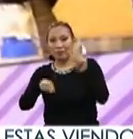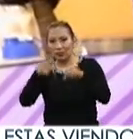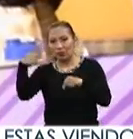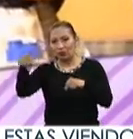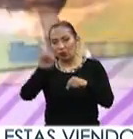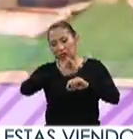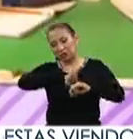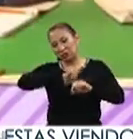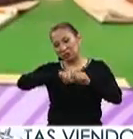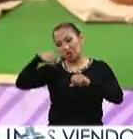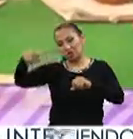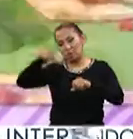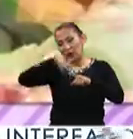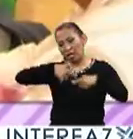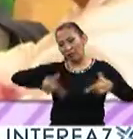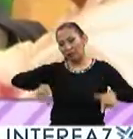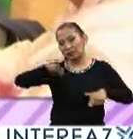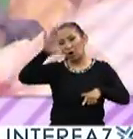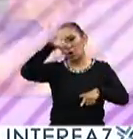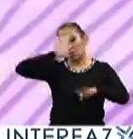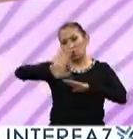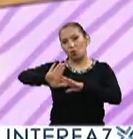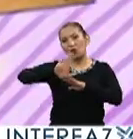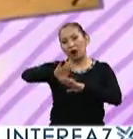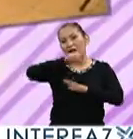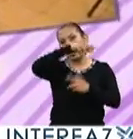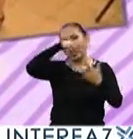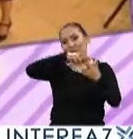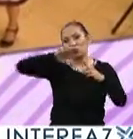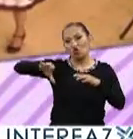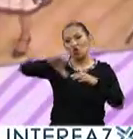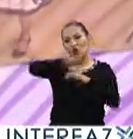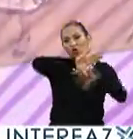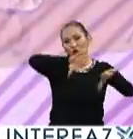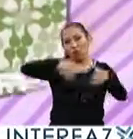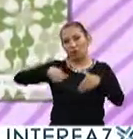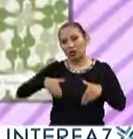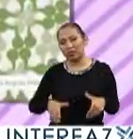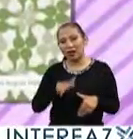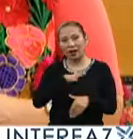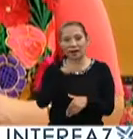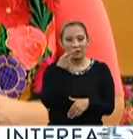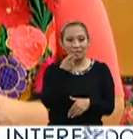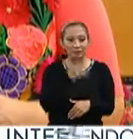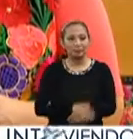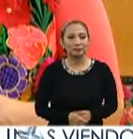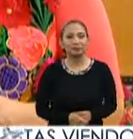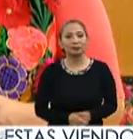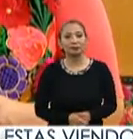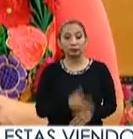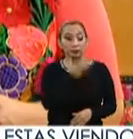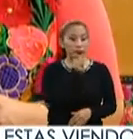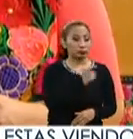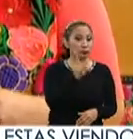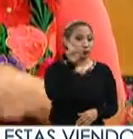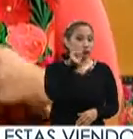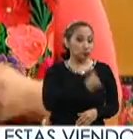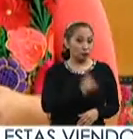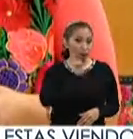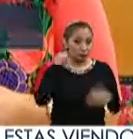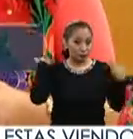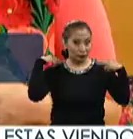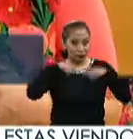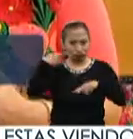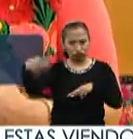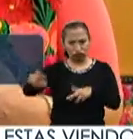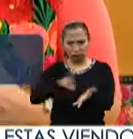las particularidades lingüísticas y culturales de cada una de las comunidades que las hablan. Las y los docentes indígenas, en ejercicio